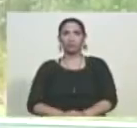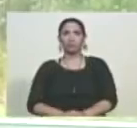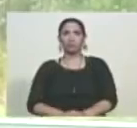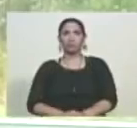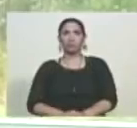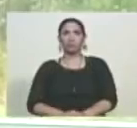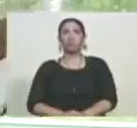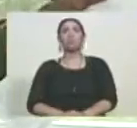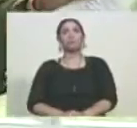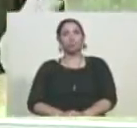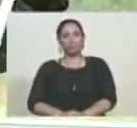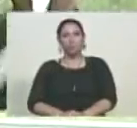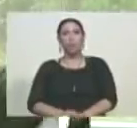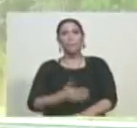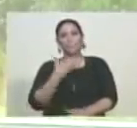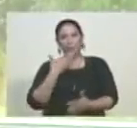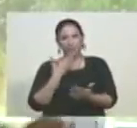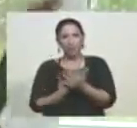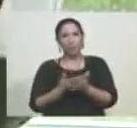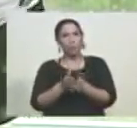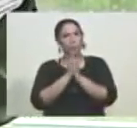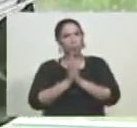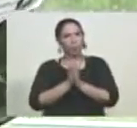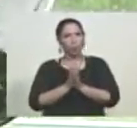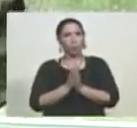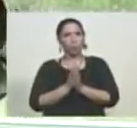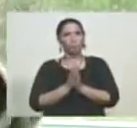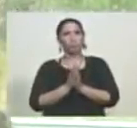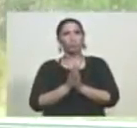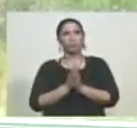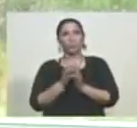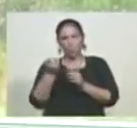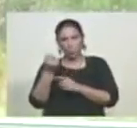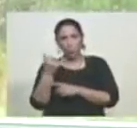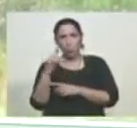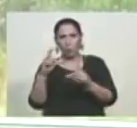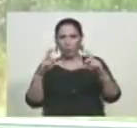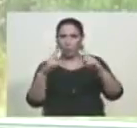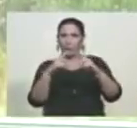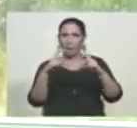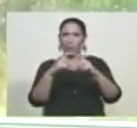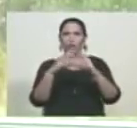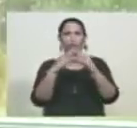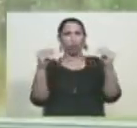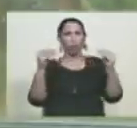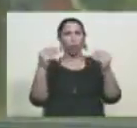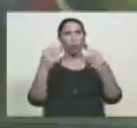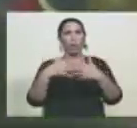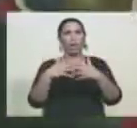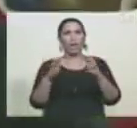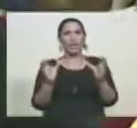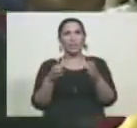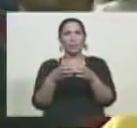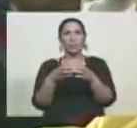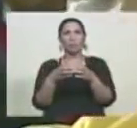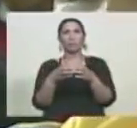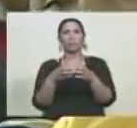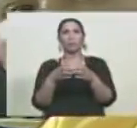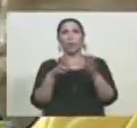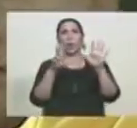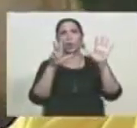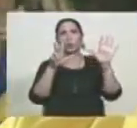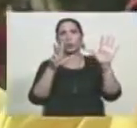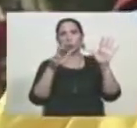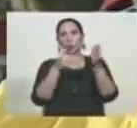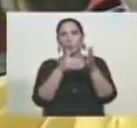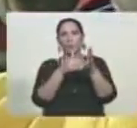También pedimos la matriculación de todos esos equipos, la matricularización de esos equipos. Porque de los 8.800 tractores que se dieron